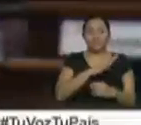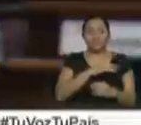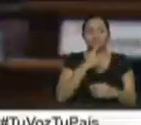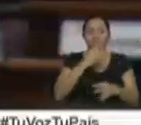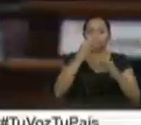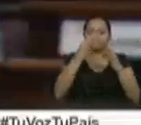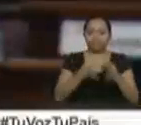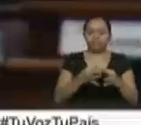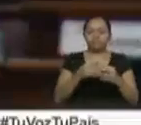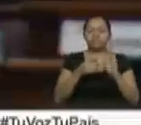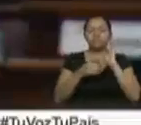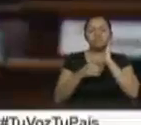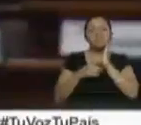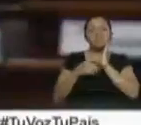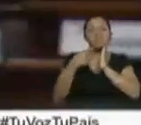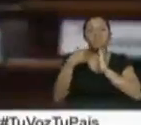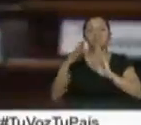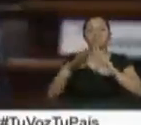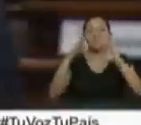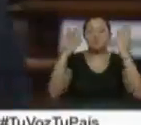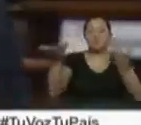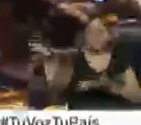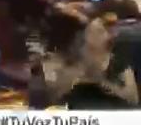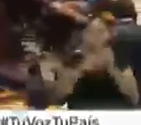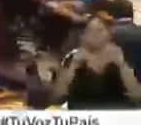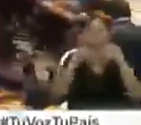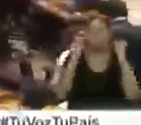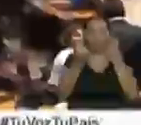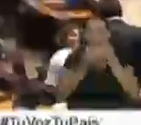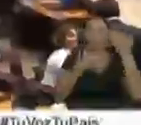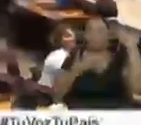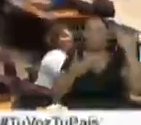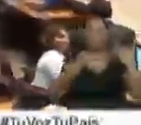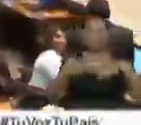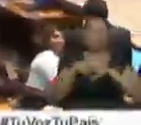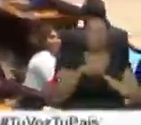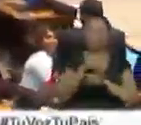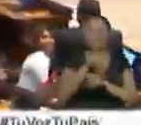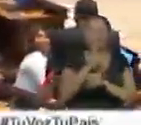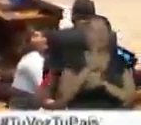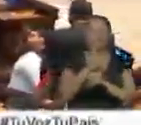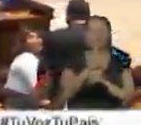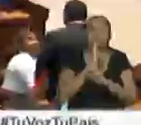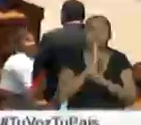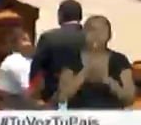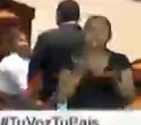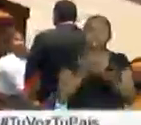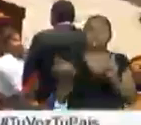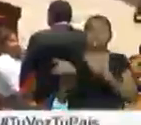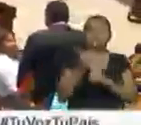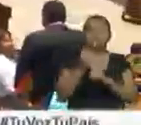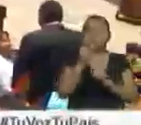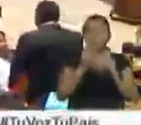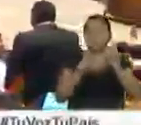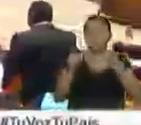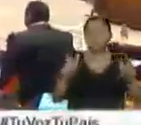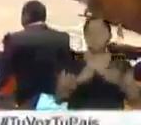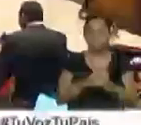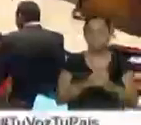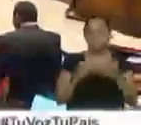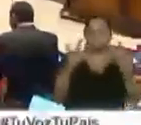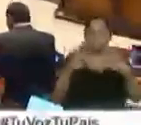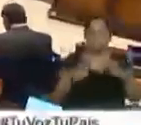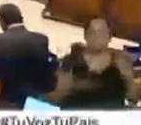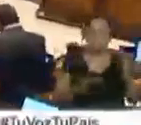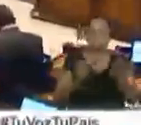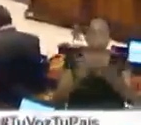que desde el oficialismo se dé apertura a la agrupación política que integra, pues dijo responde a los anhelos ciudadanos. Tras ello,